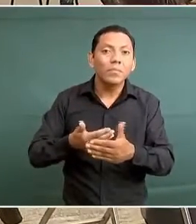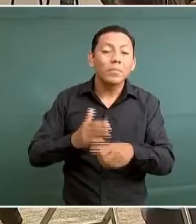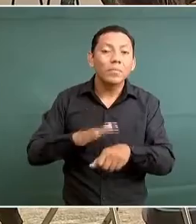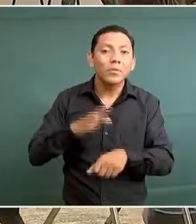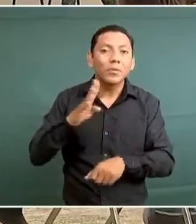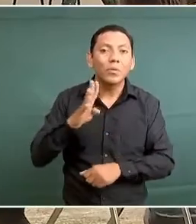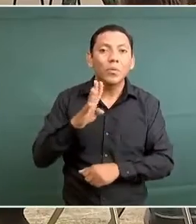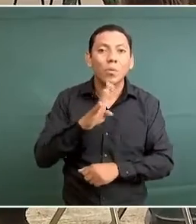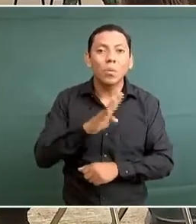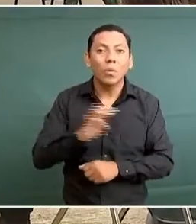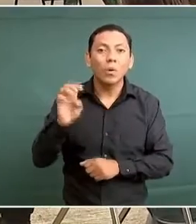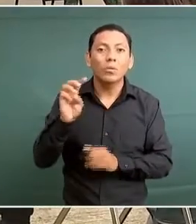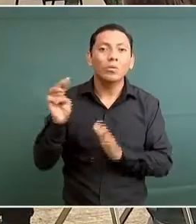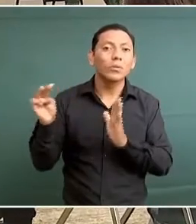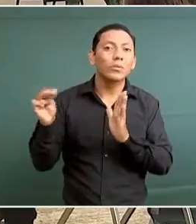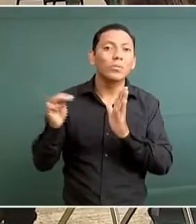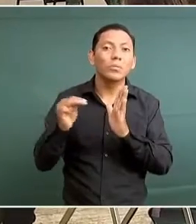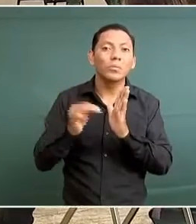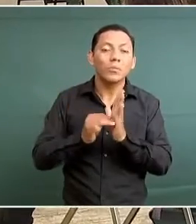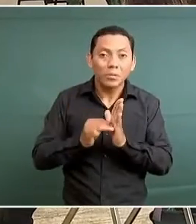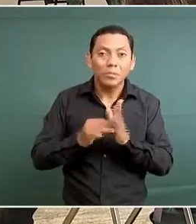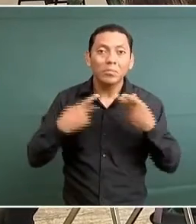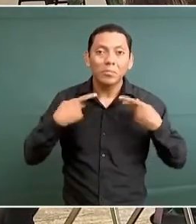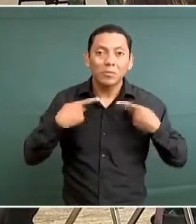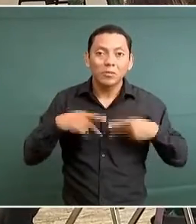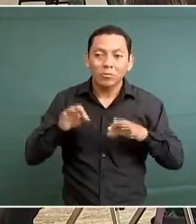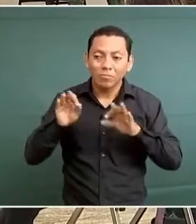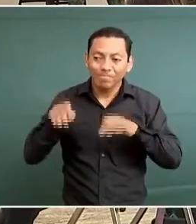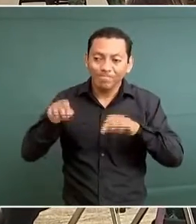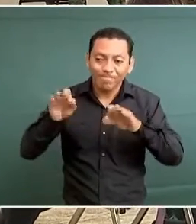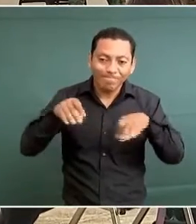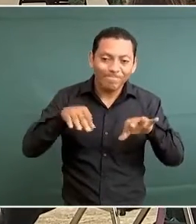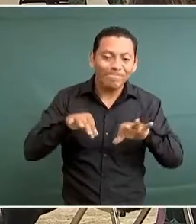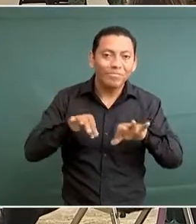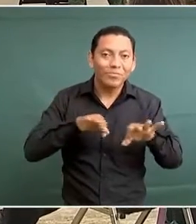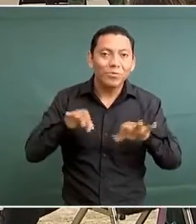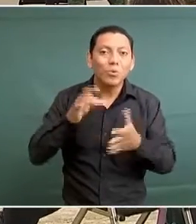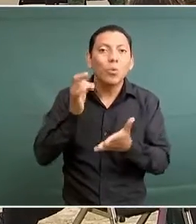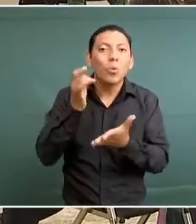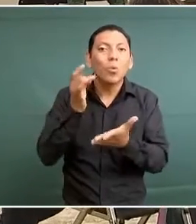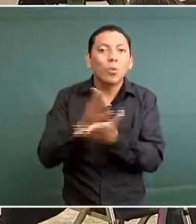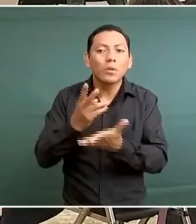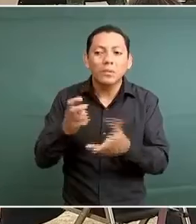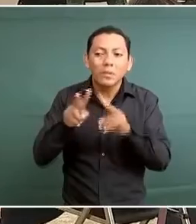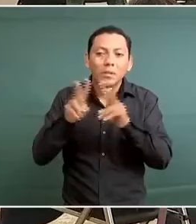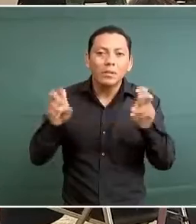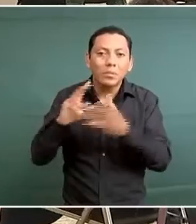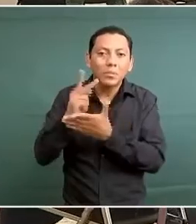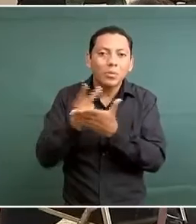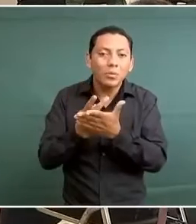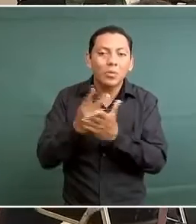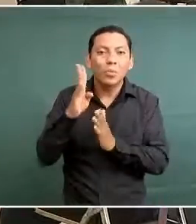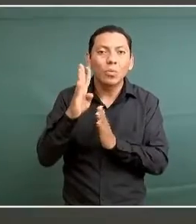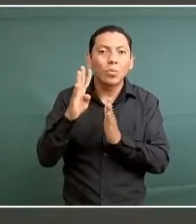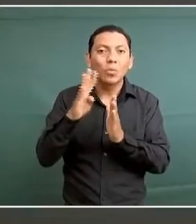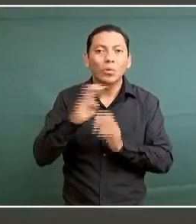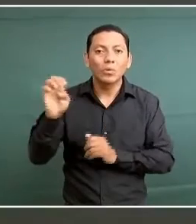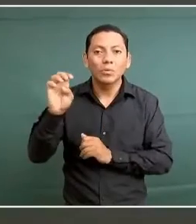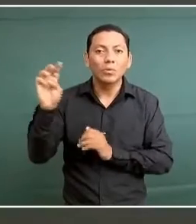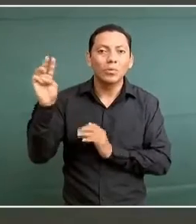cuatrocientos mil empleos solo este programa cuatrocientos mil